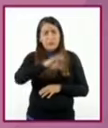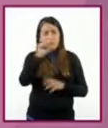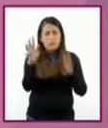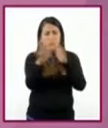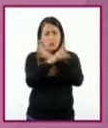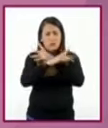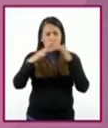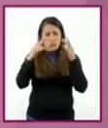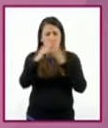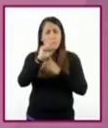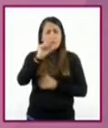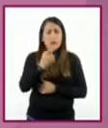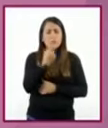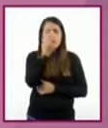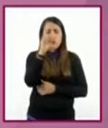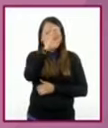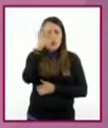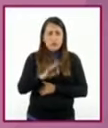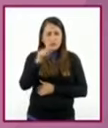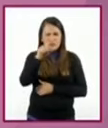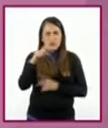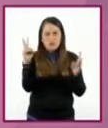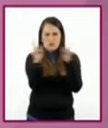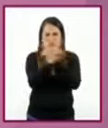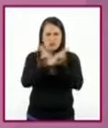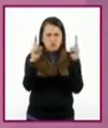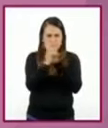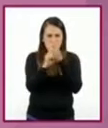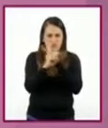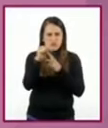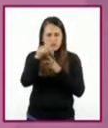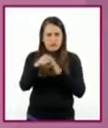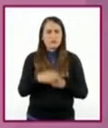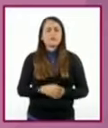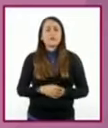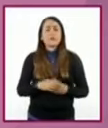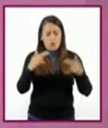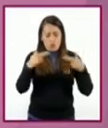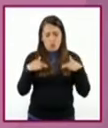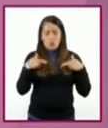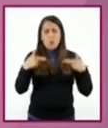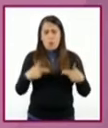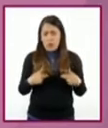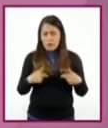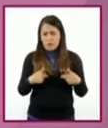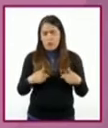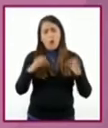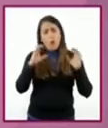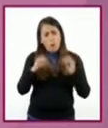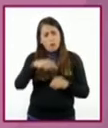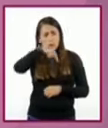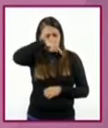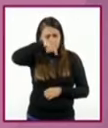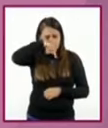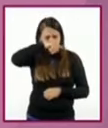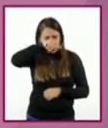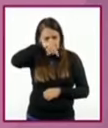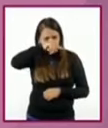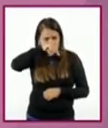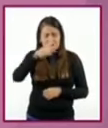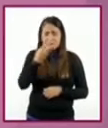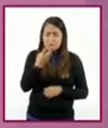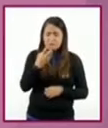del 21% de la composición del aire. En el caso del ser humano, o en los guajolotes, por dar